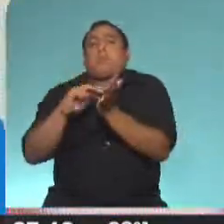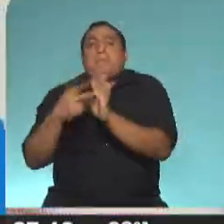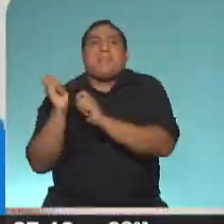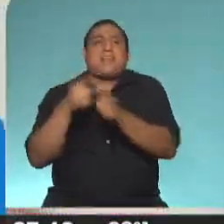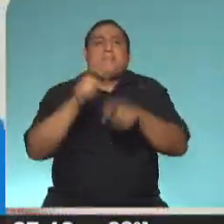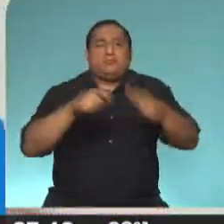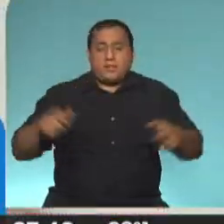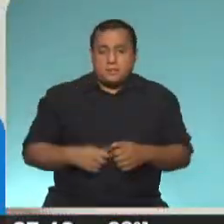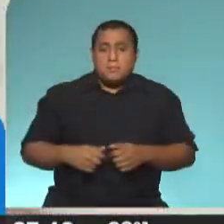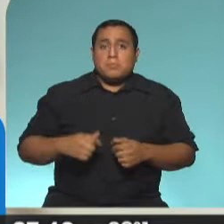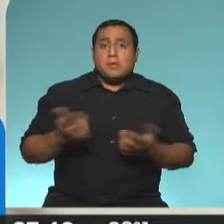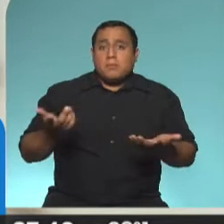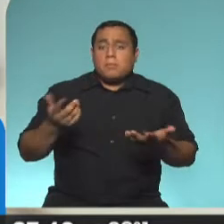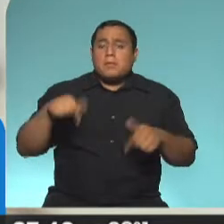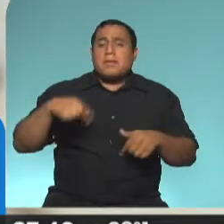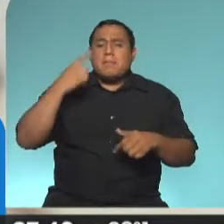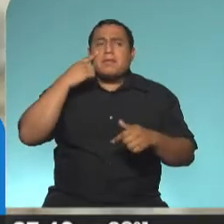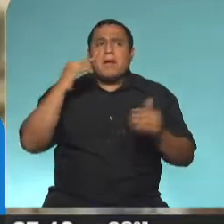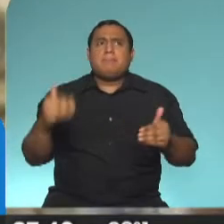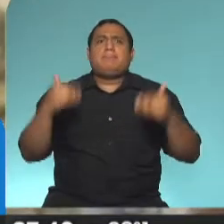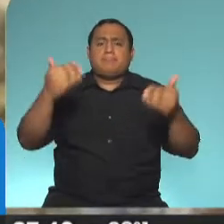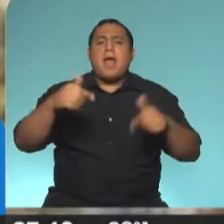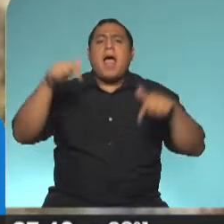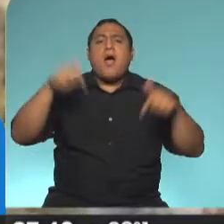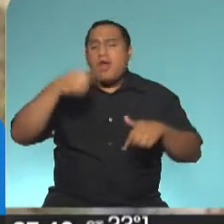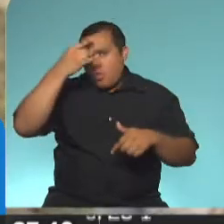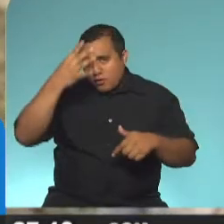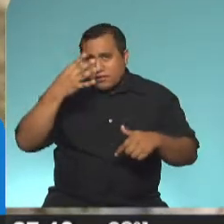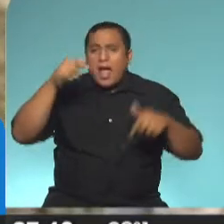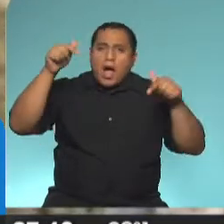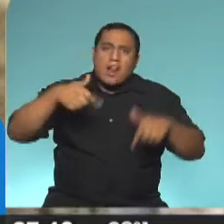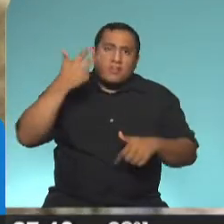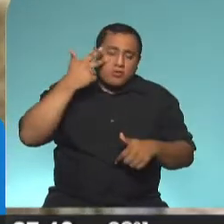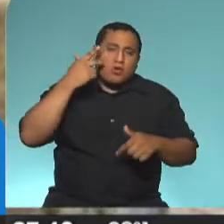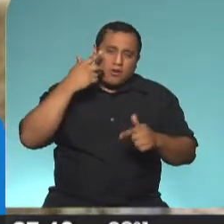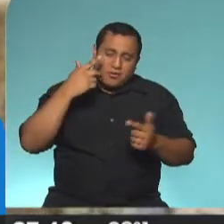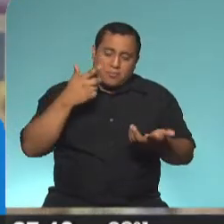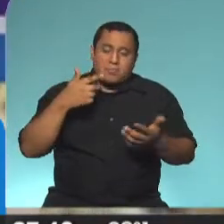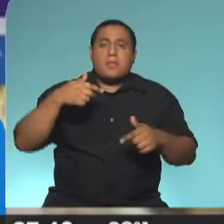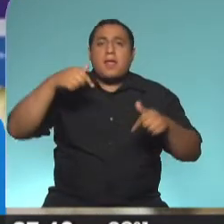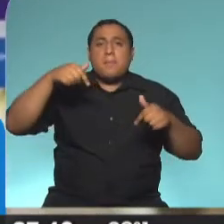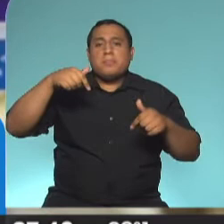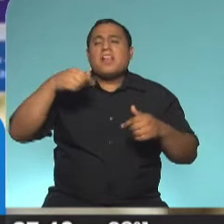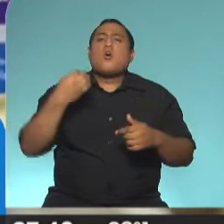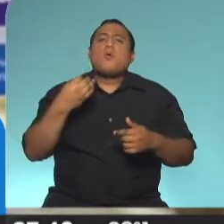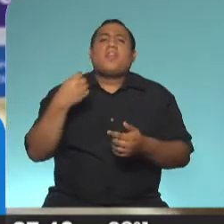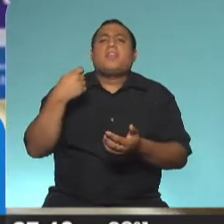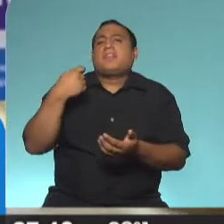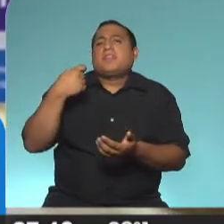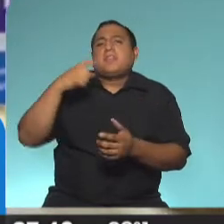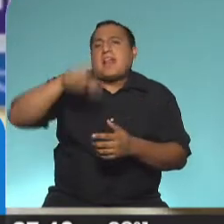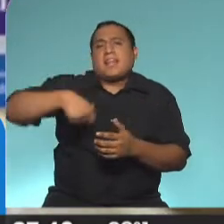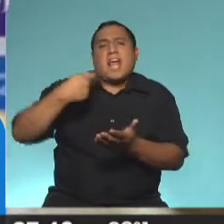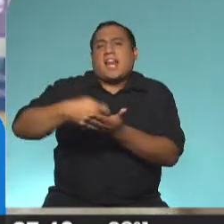tanto, prorrogó el Ahora 12 y el Ahora 18. Los programas Ahora 12 y Ahora 18 obviamente son con tarjeta de crédito, con lo